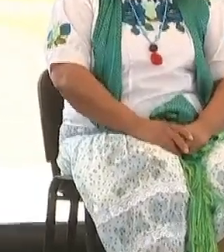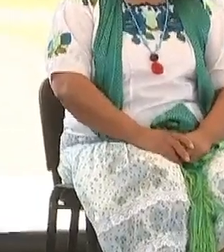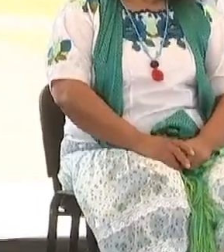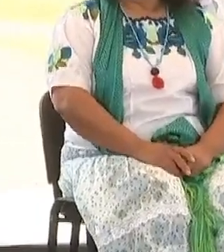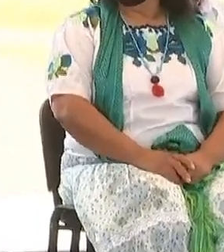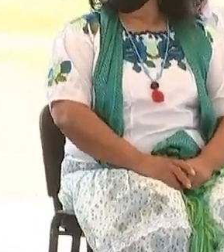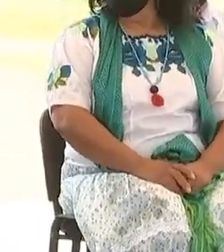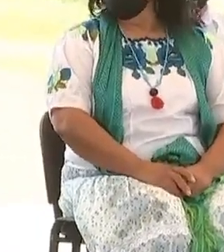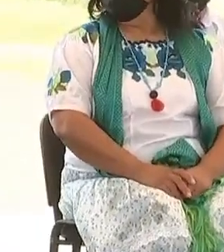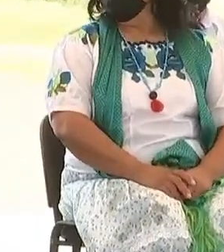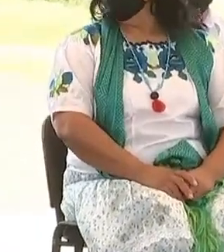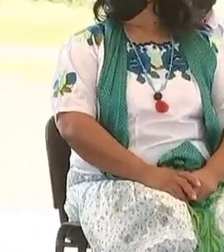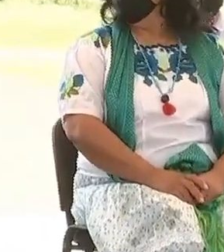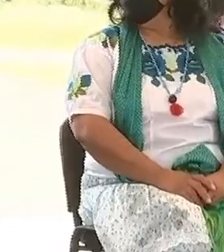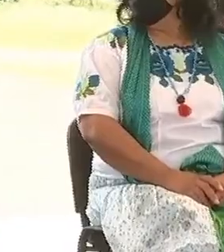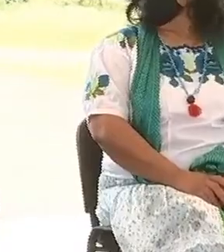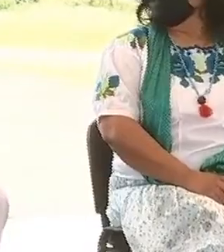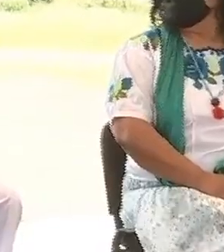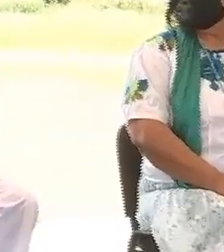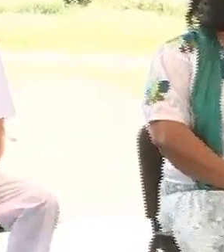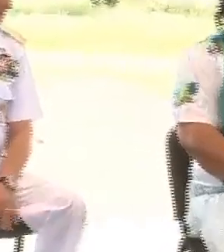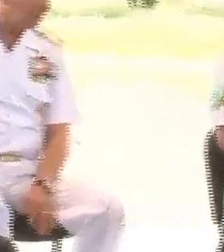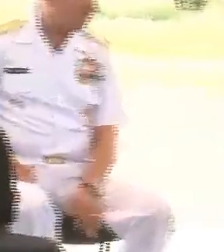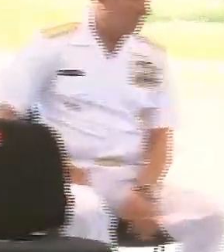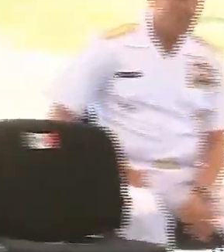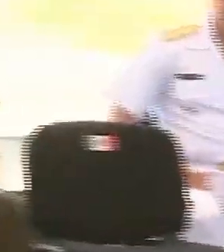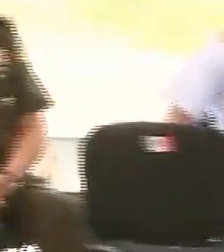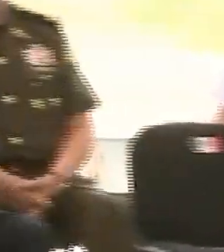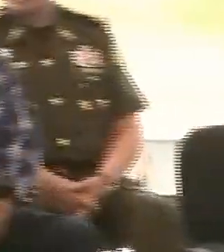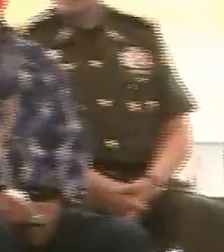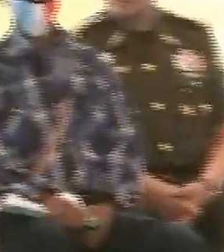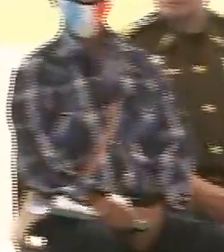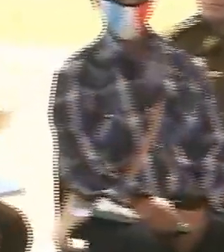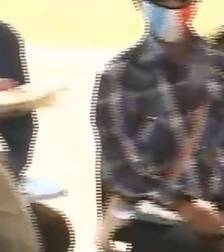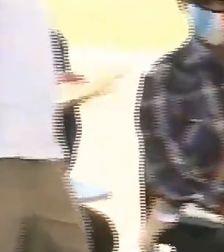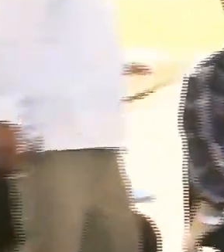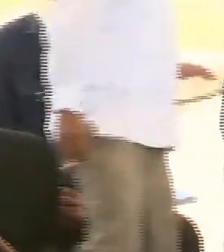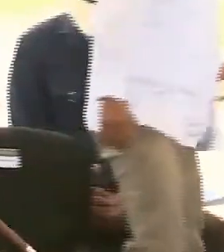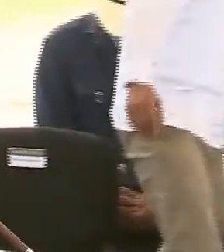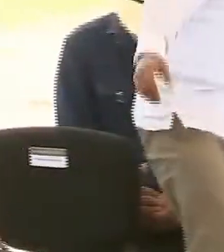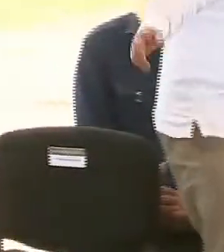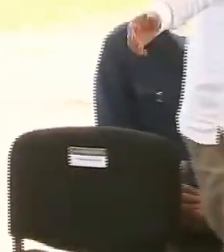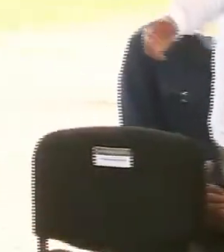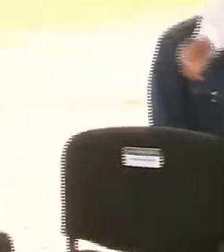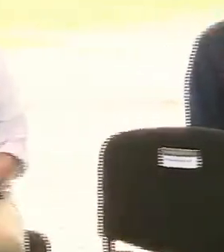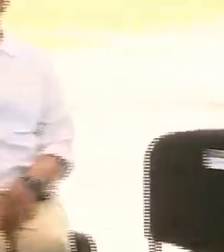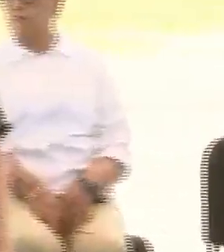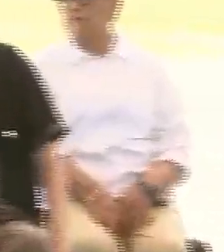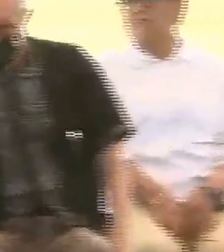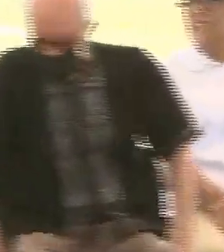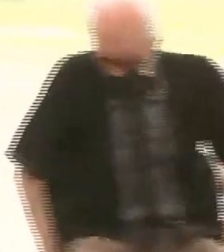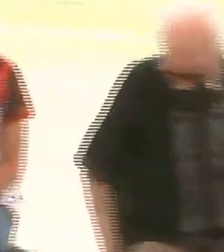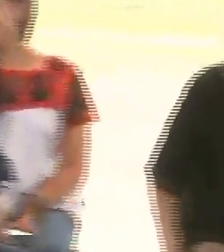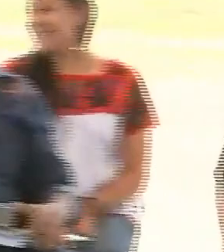Yaununua mesau yauruk teka wakahiosio ata yokabe chivo, inelenat, ay yauyumanem.